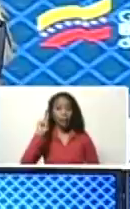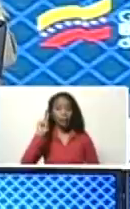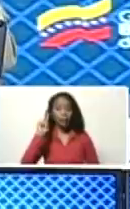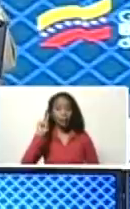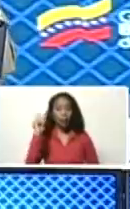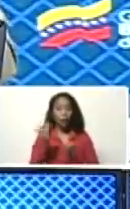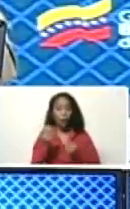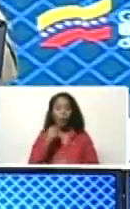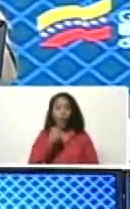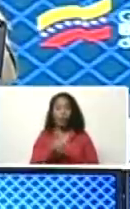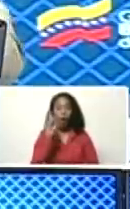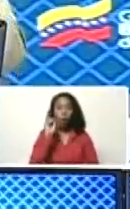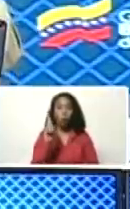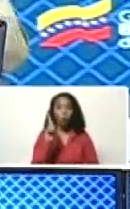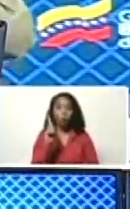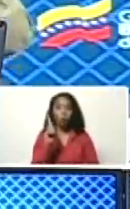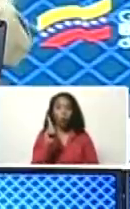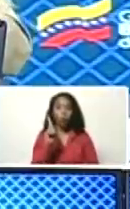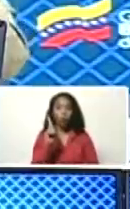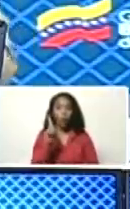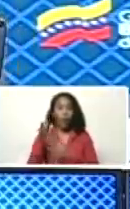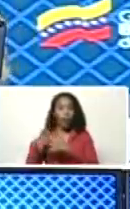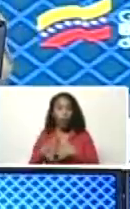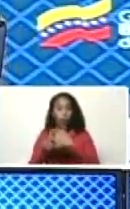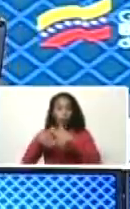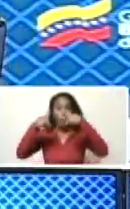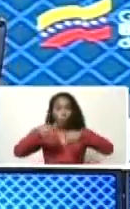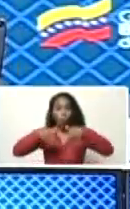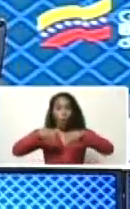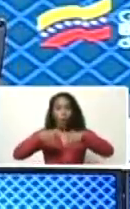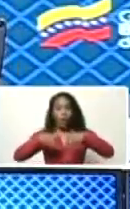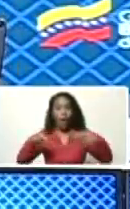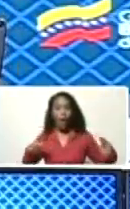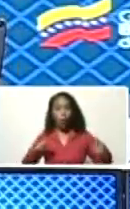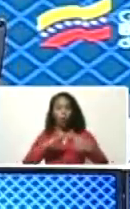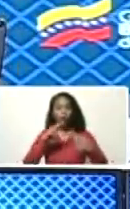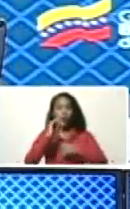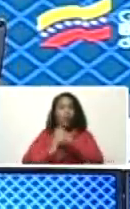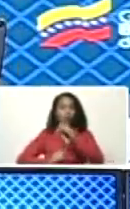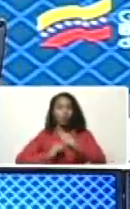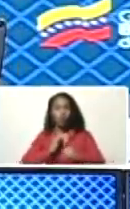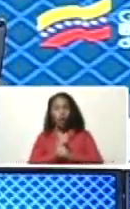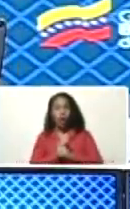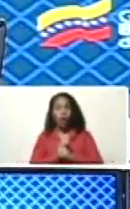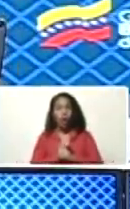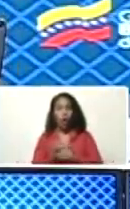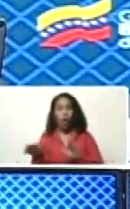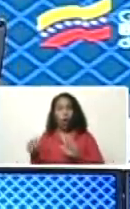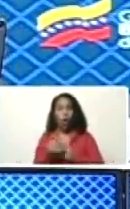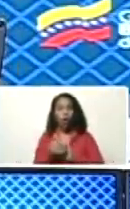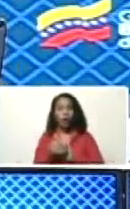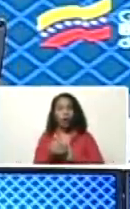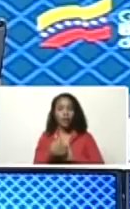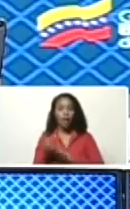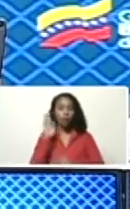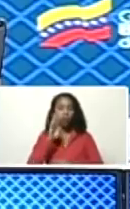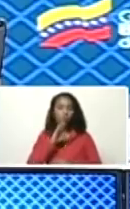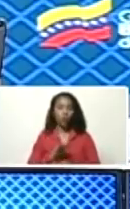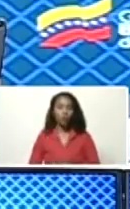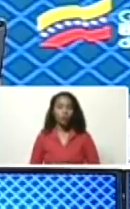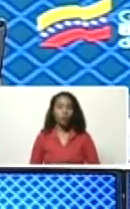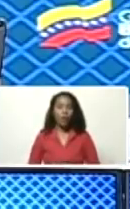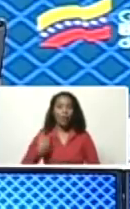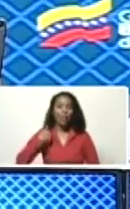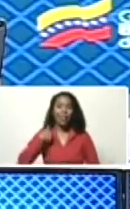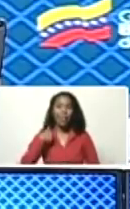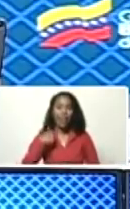como decía un estadounidense hoy en el encuentro internacional contra el fascismo, que